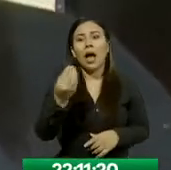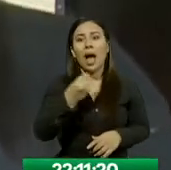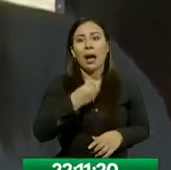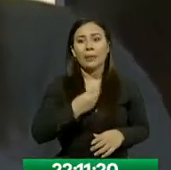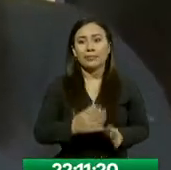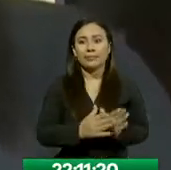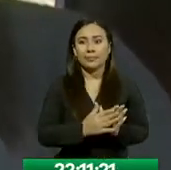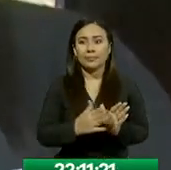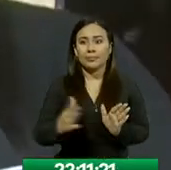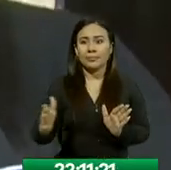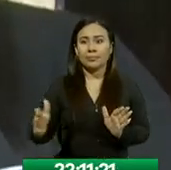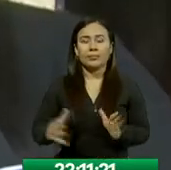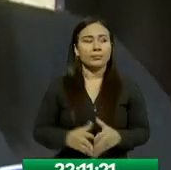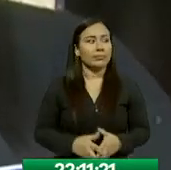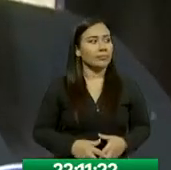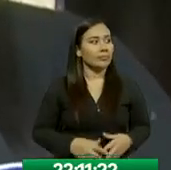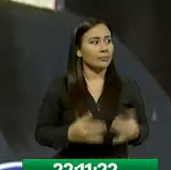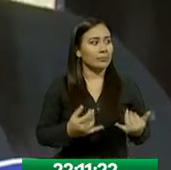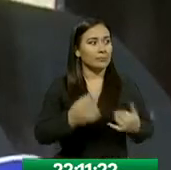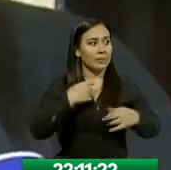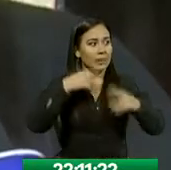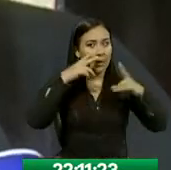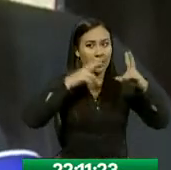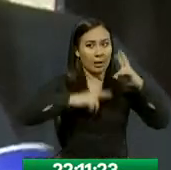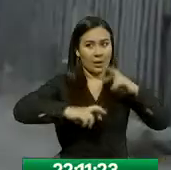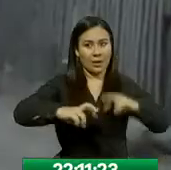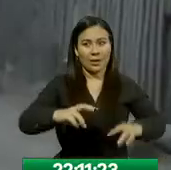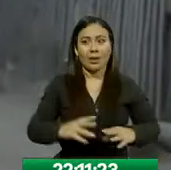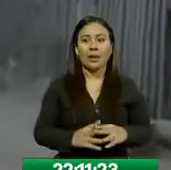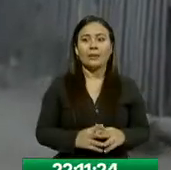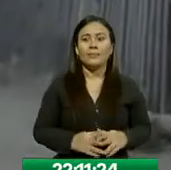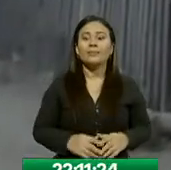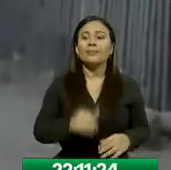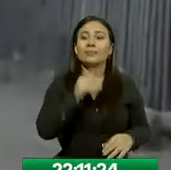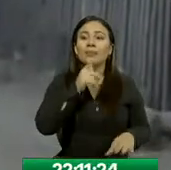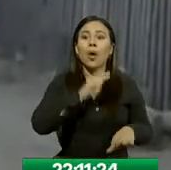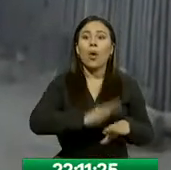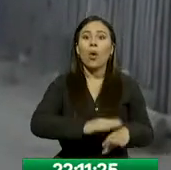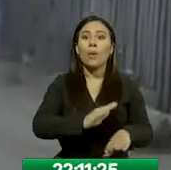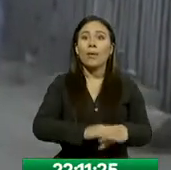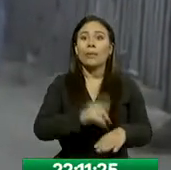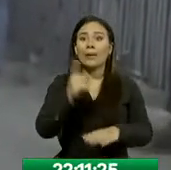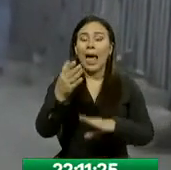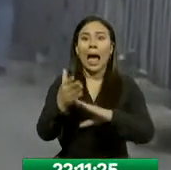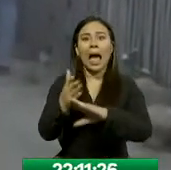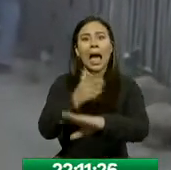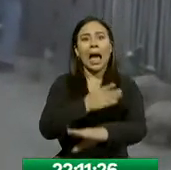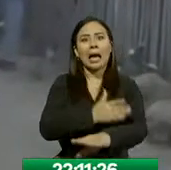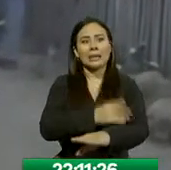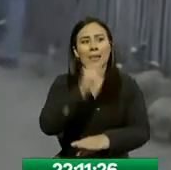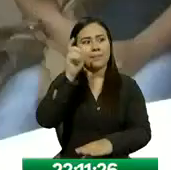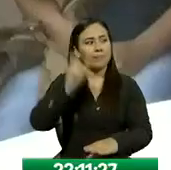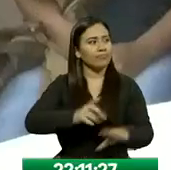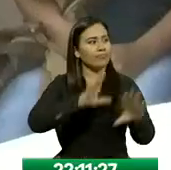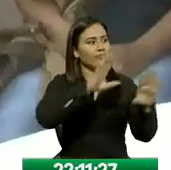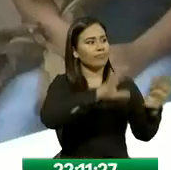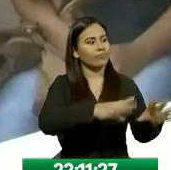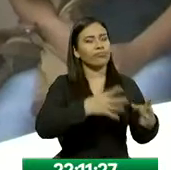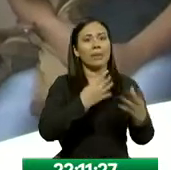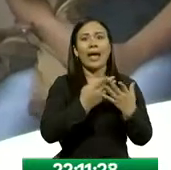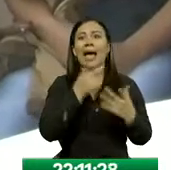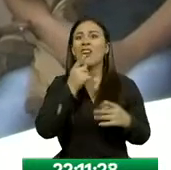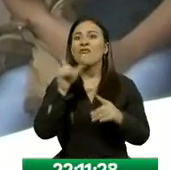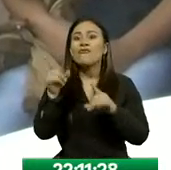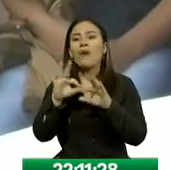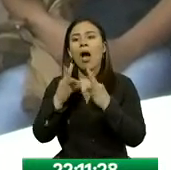transformaba. Cuando era buena y sana, era una persona, ya borracho se transformaba. El agresor fue detenido minutos después por la policía. La familia de la